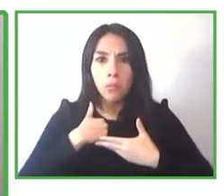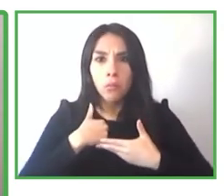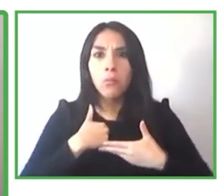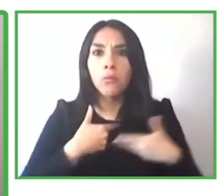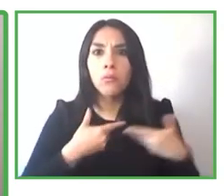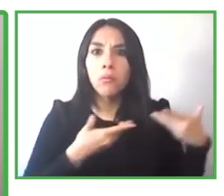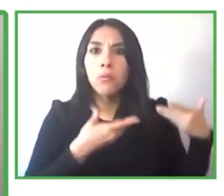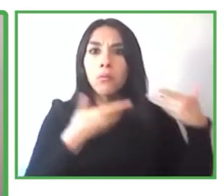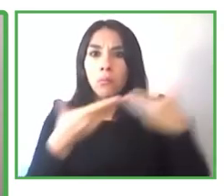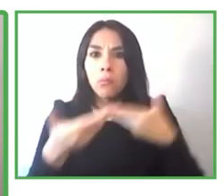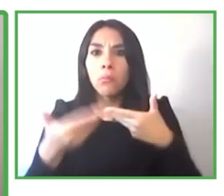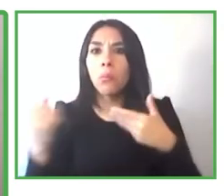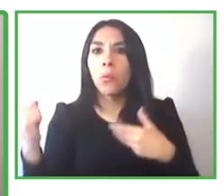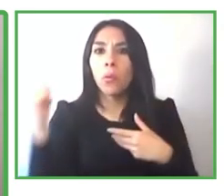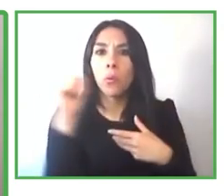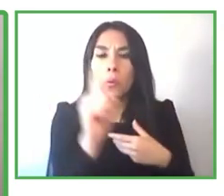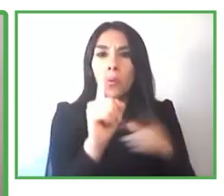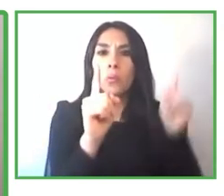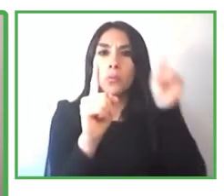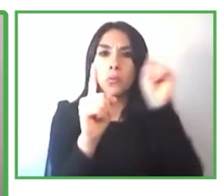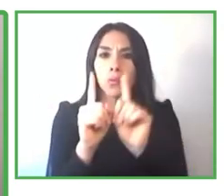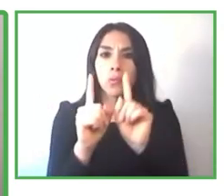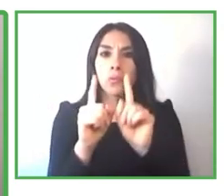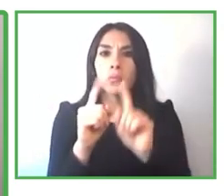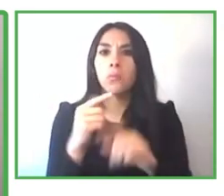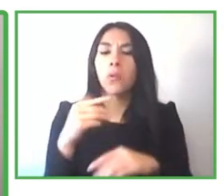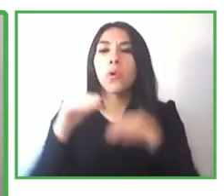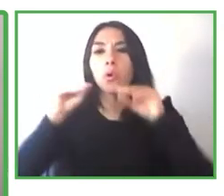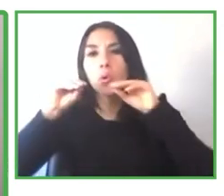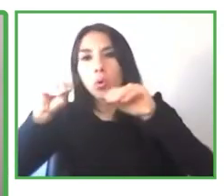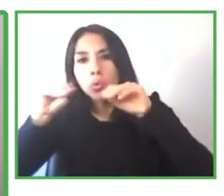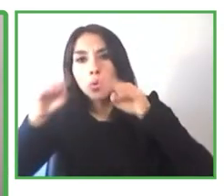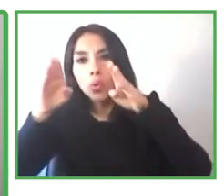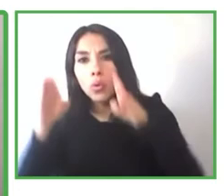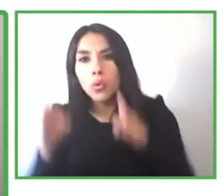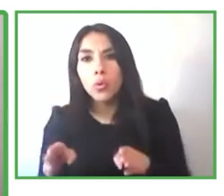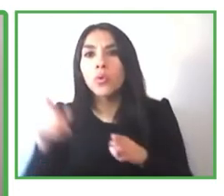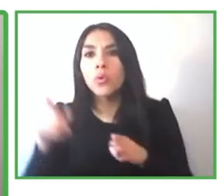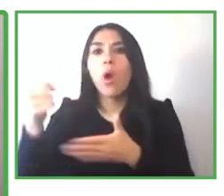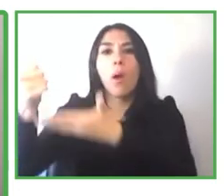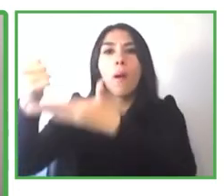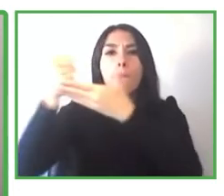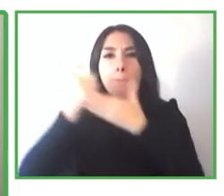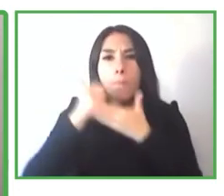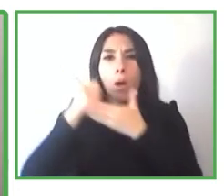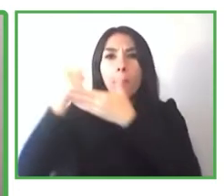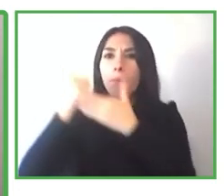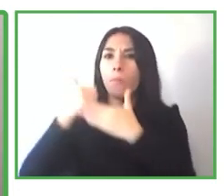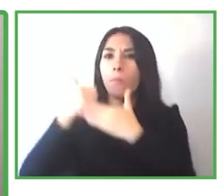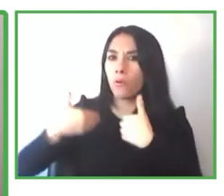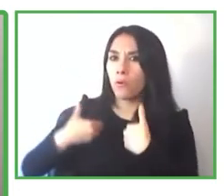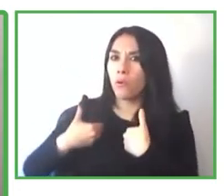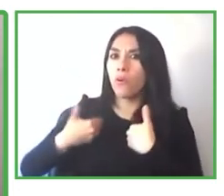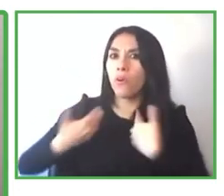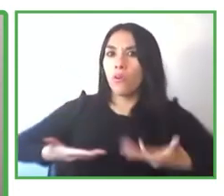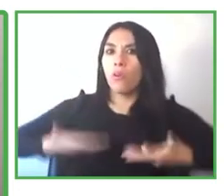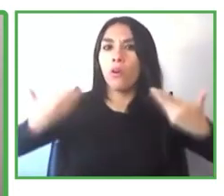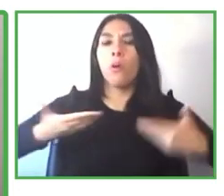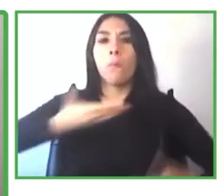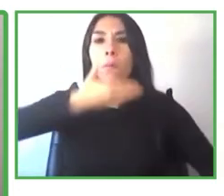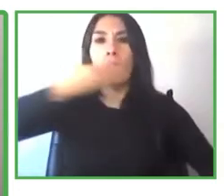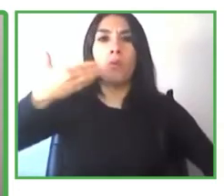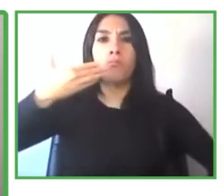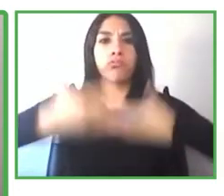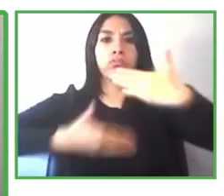no solo en mi trabajo, sino que también en mis habilidades sociales. Gracias, Steven. Fantástico. Y bueno, también